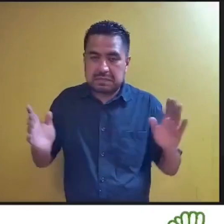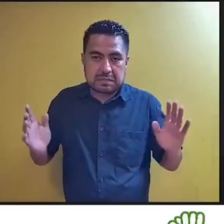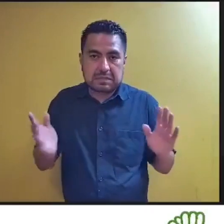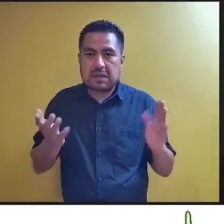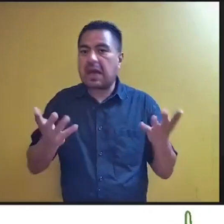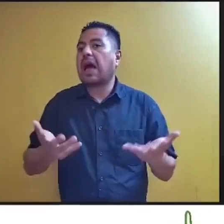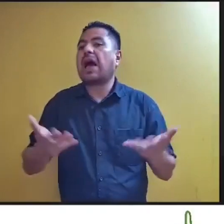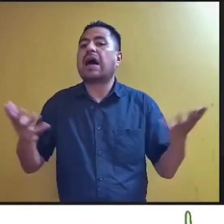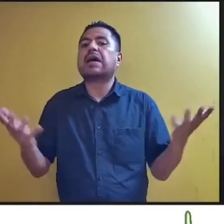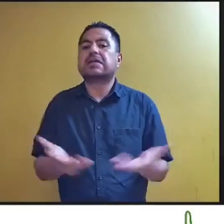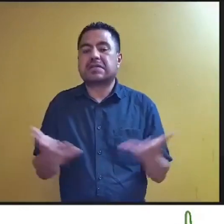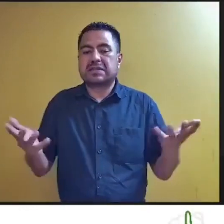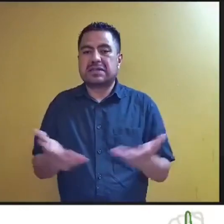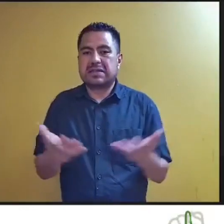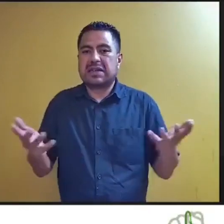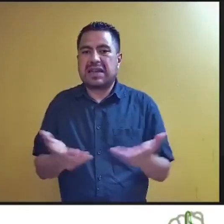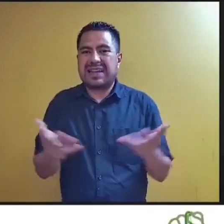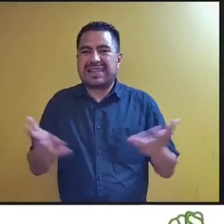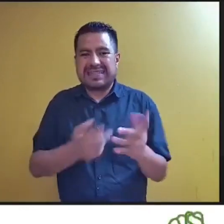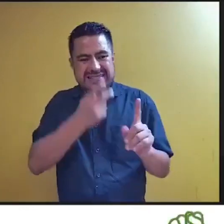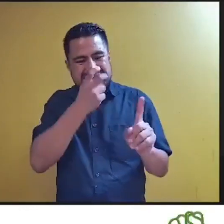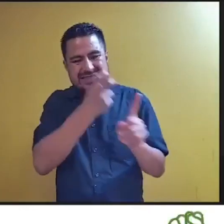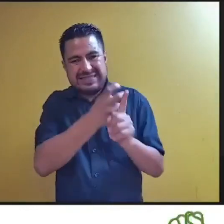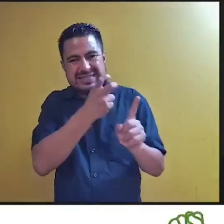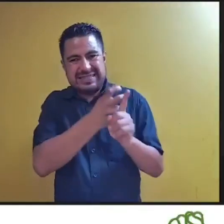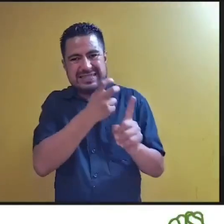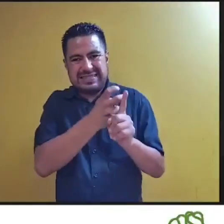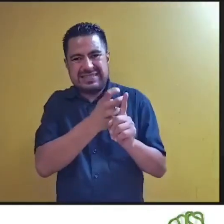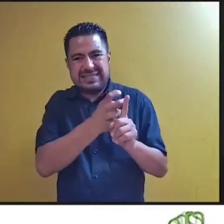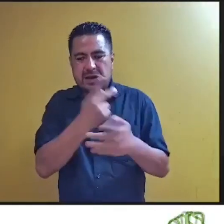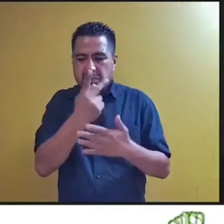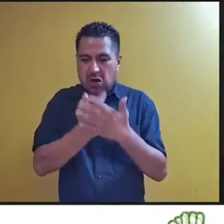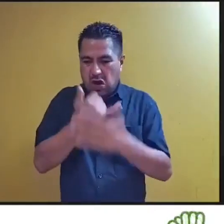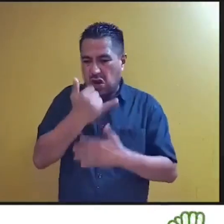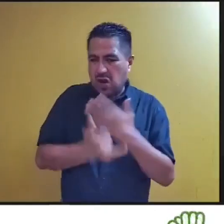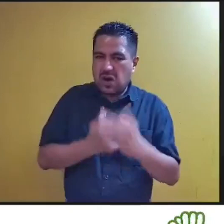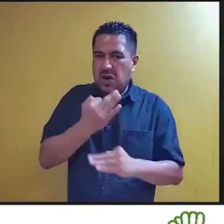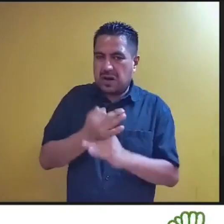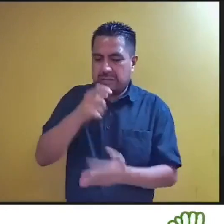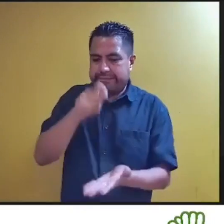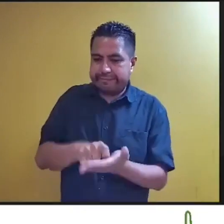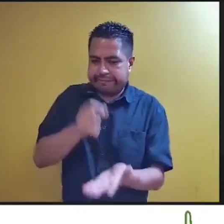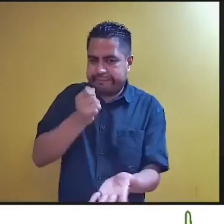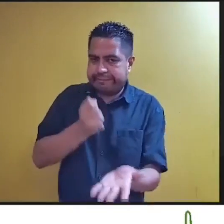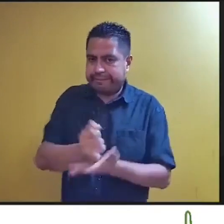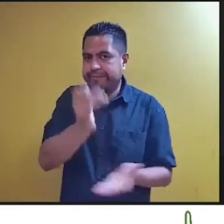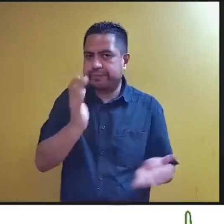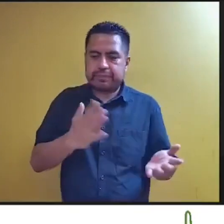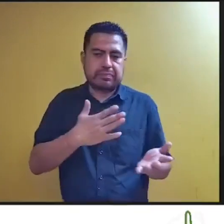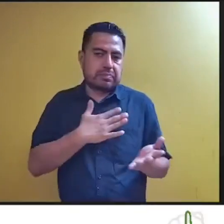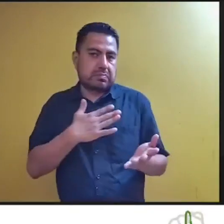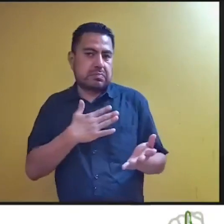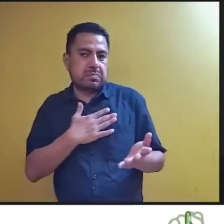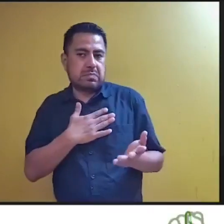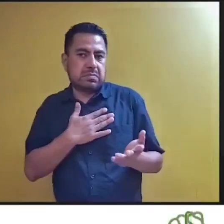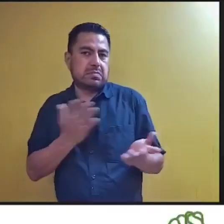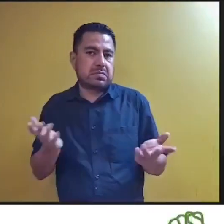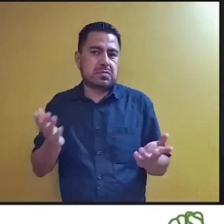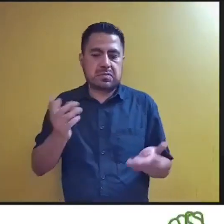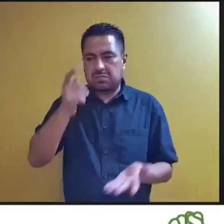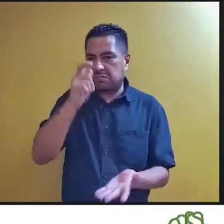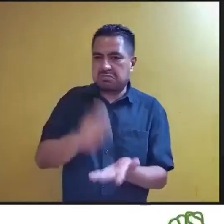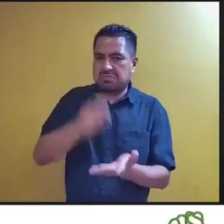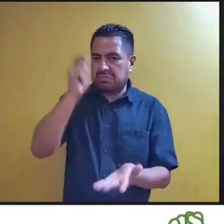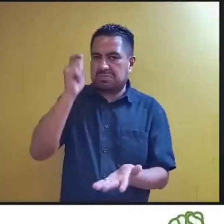hacer de este proyecto, de esta sentencia, una